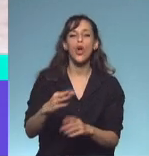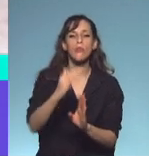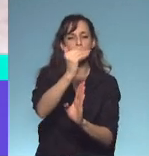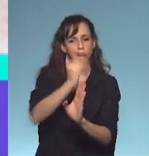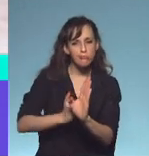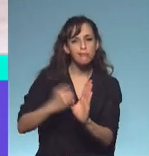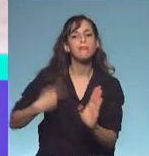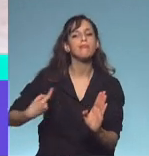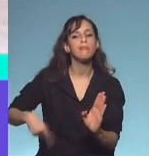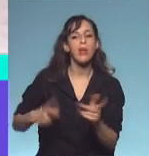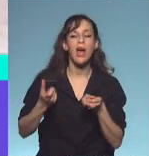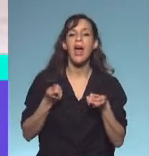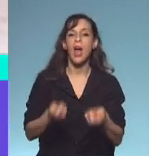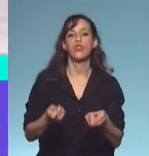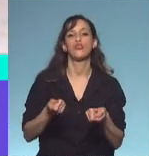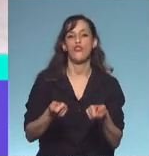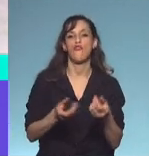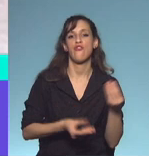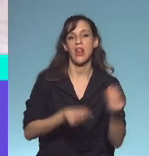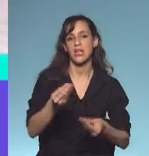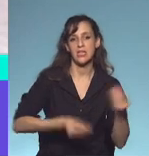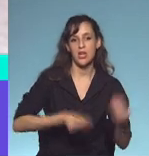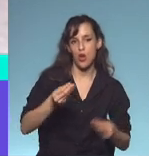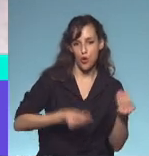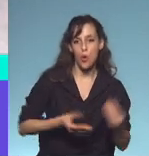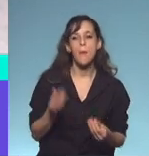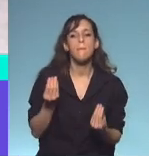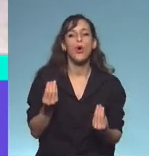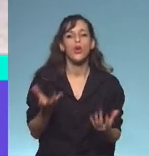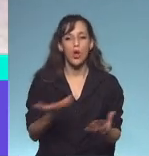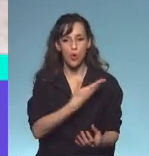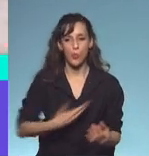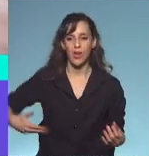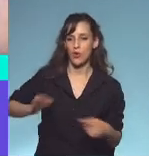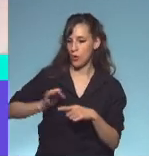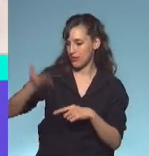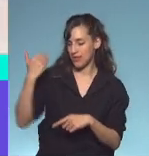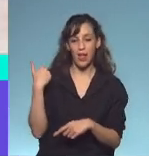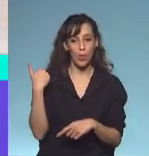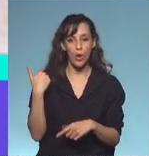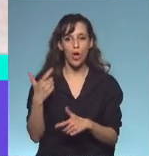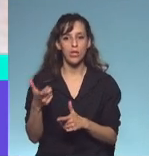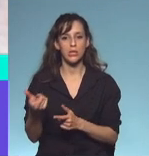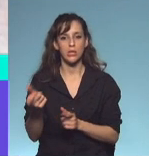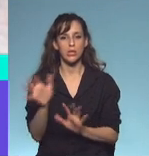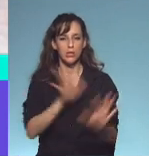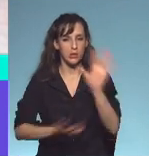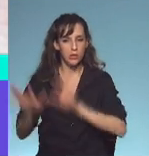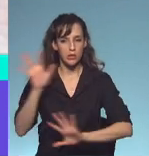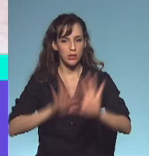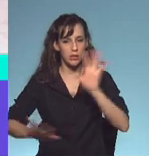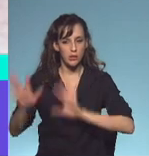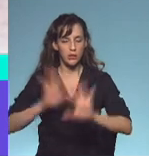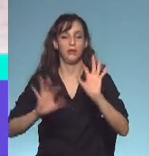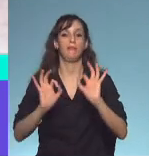financiero, o sea, los servicios de la deuda. ¿Por qué? Porque el gobierno hizo una reestructuración el año pasado que nos permitió aliviar enormemente esa